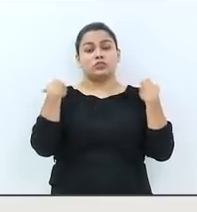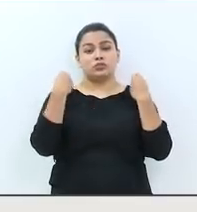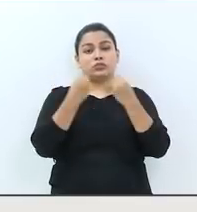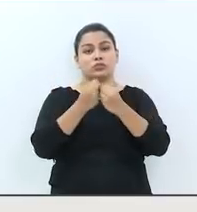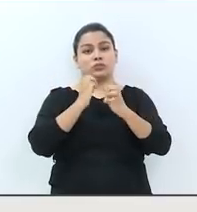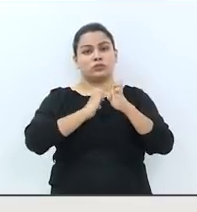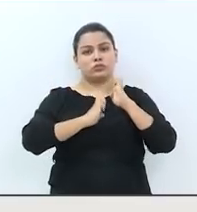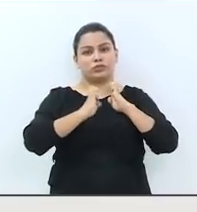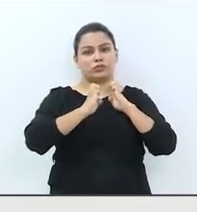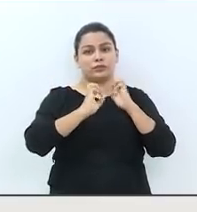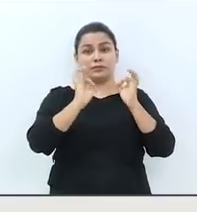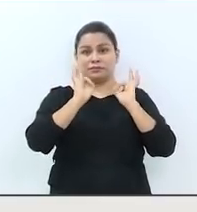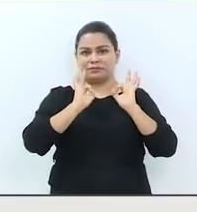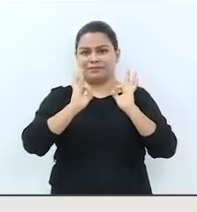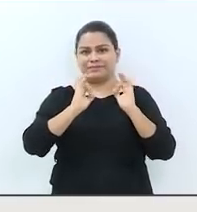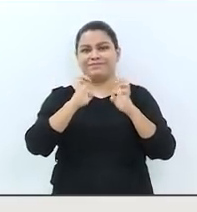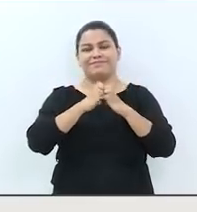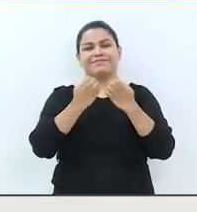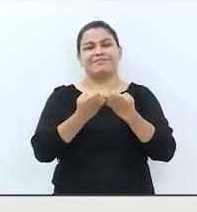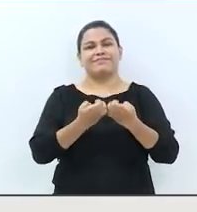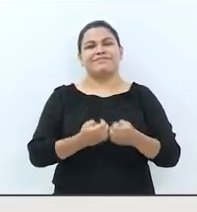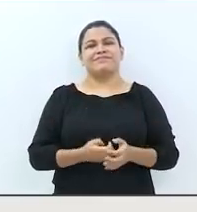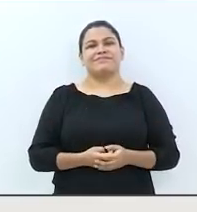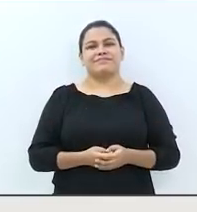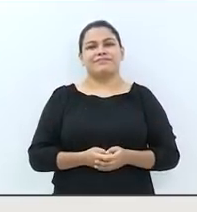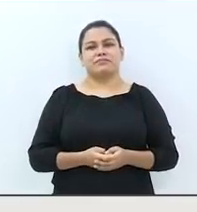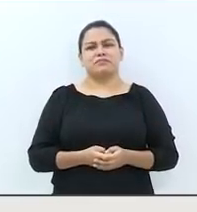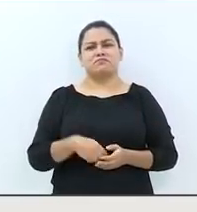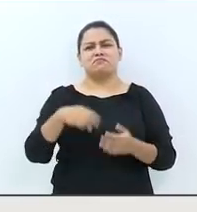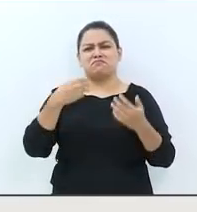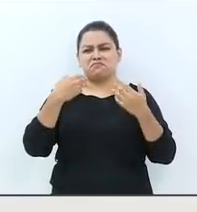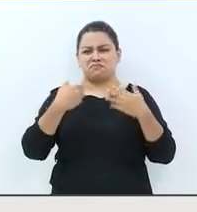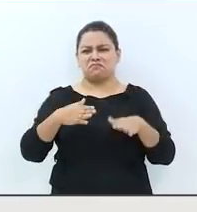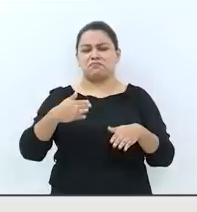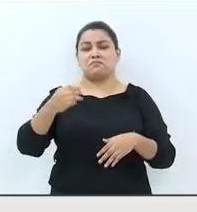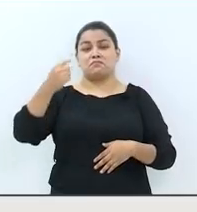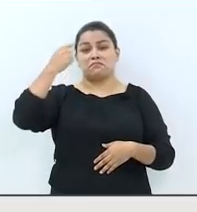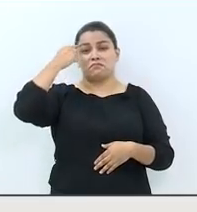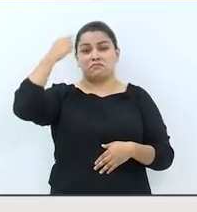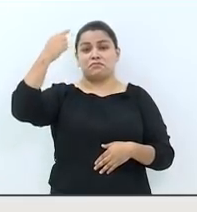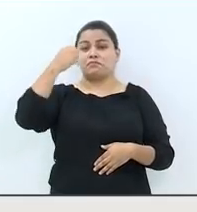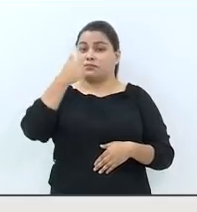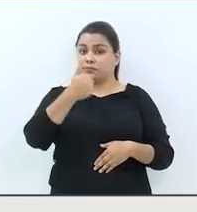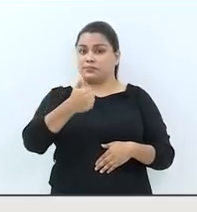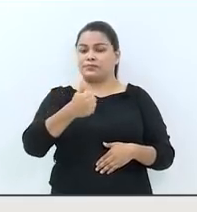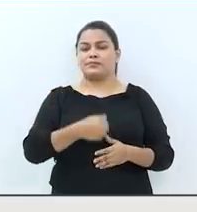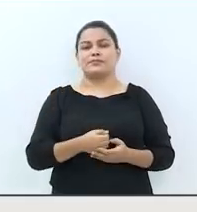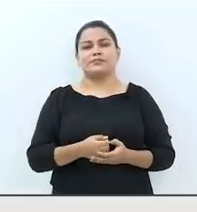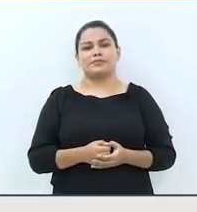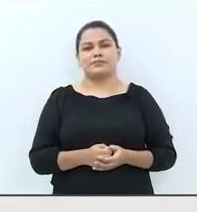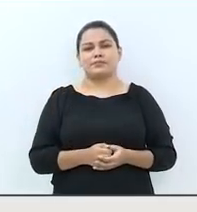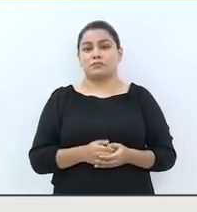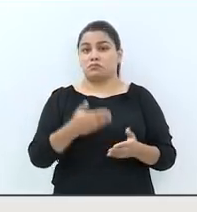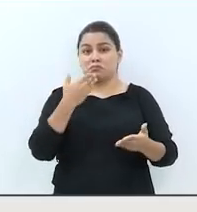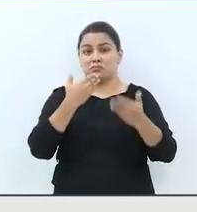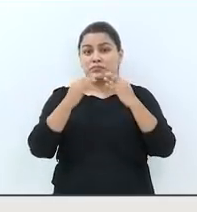socioemocionales. Genial, equipazo, me parece que vamos aterrizando. Vamos descendiendo